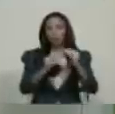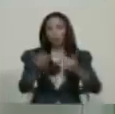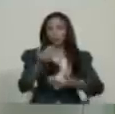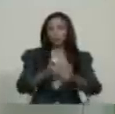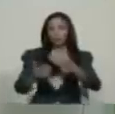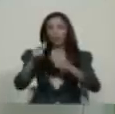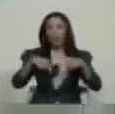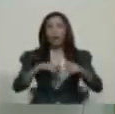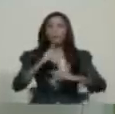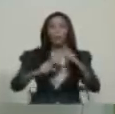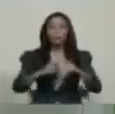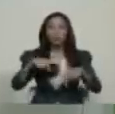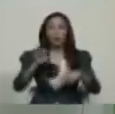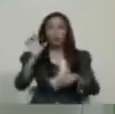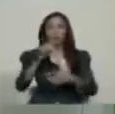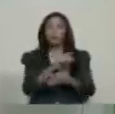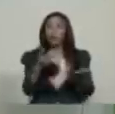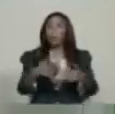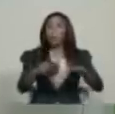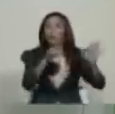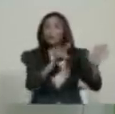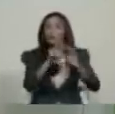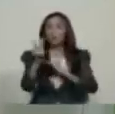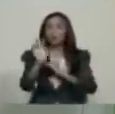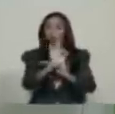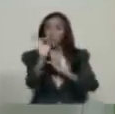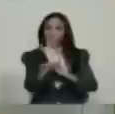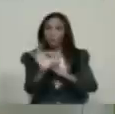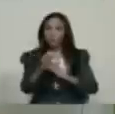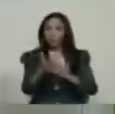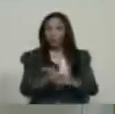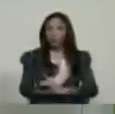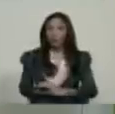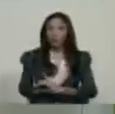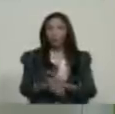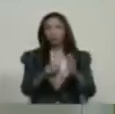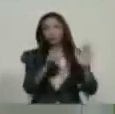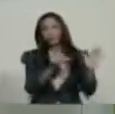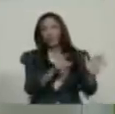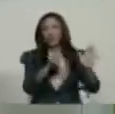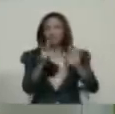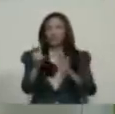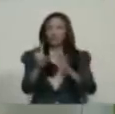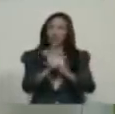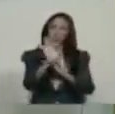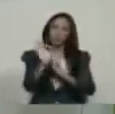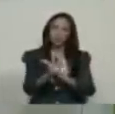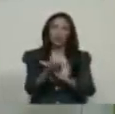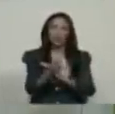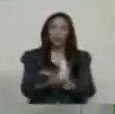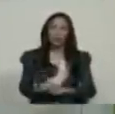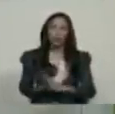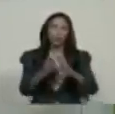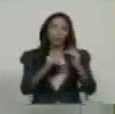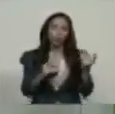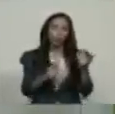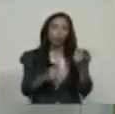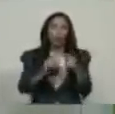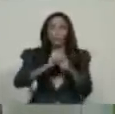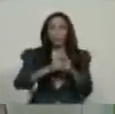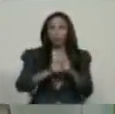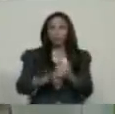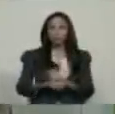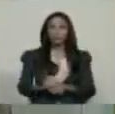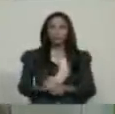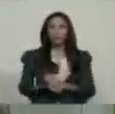el país. Estamos hablando de 72 rubros vegetales y alrededor de 6-7 rubros de origen animal. Gracias,